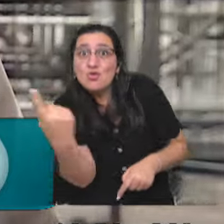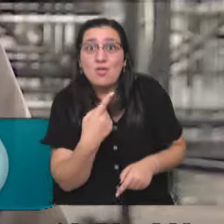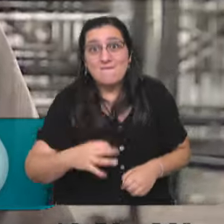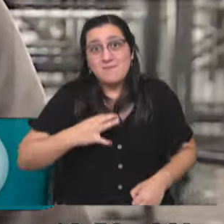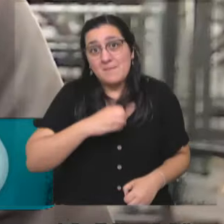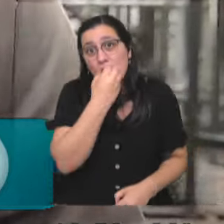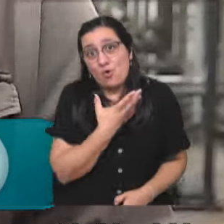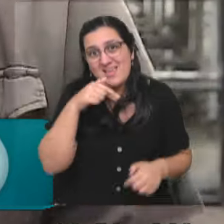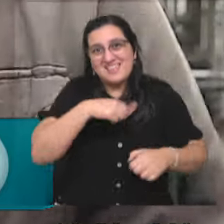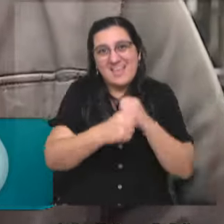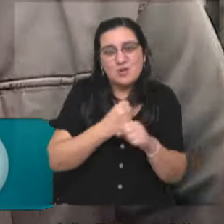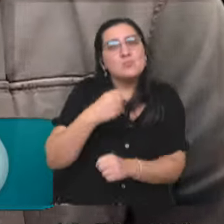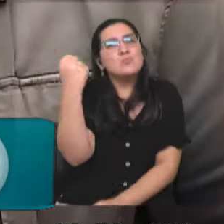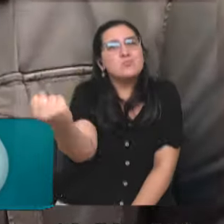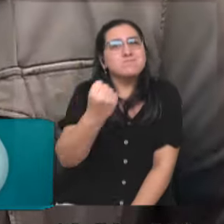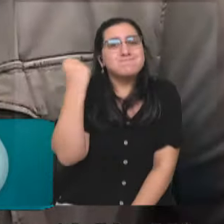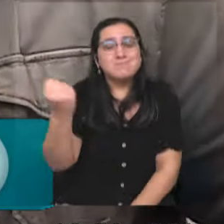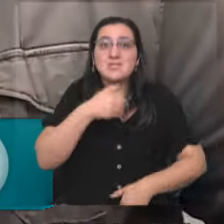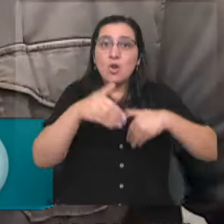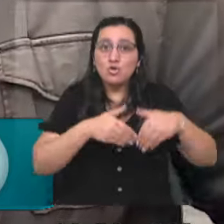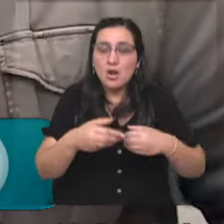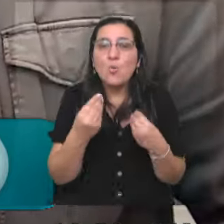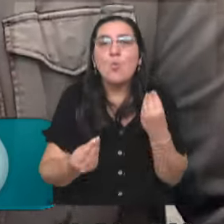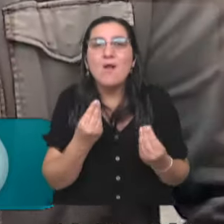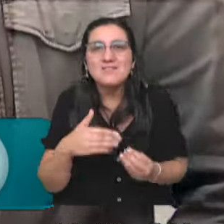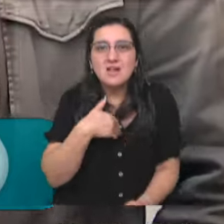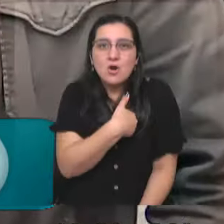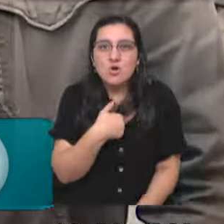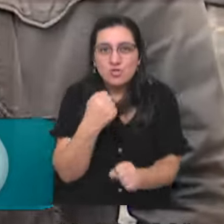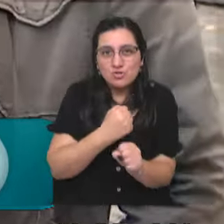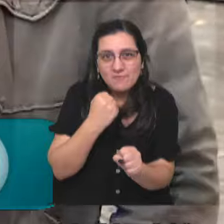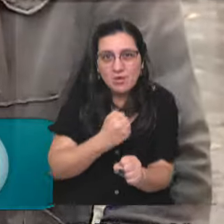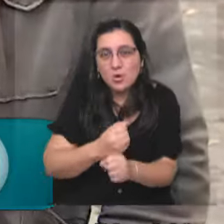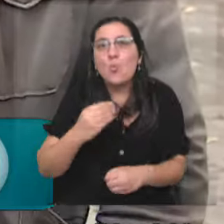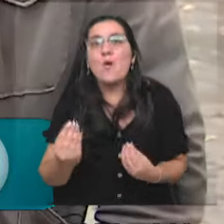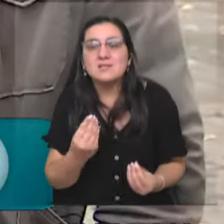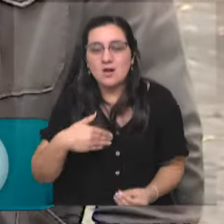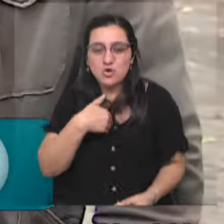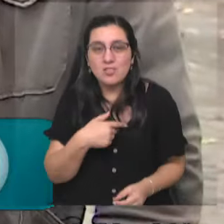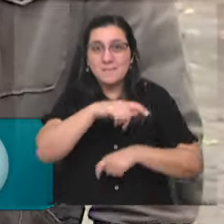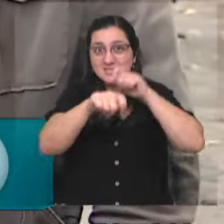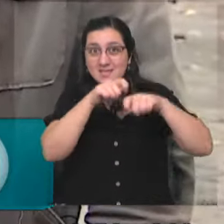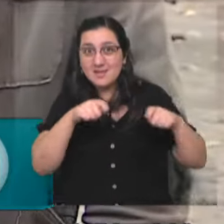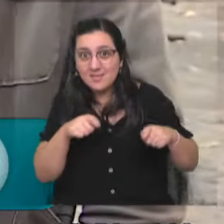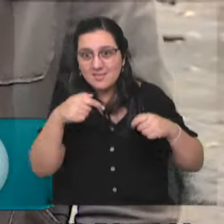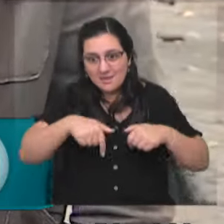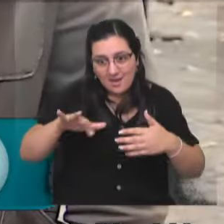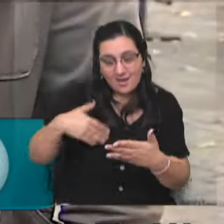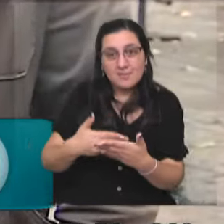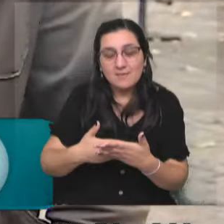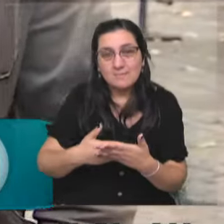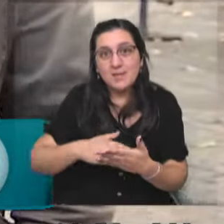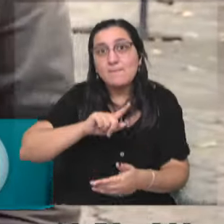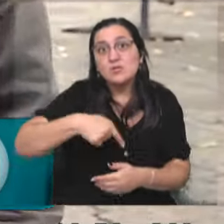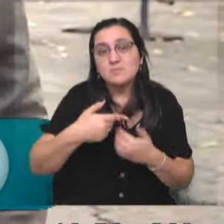Estamos en un año importantísimo, año electoral. ¿Cuál va a ser el rol de los trabajadores? ¿Cuál va a ser el rol del PIT-CNT de aquí hasta que se puedan dar los